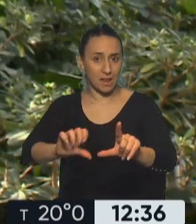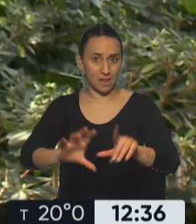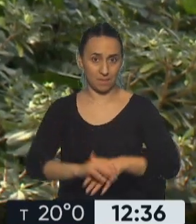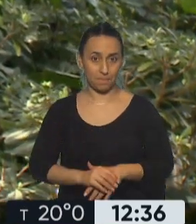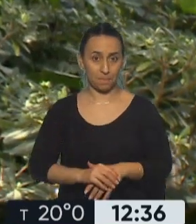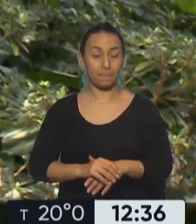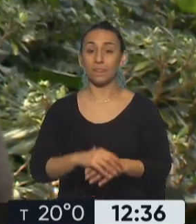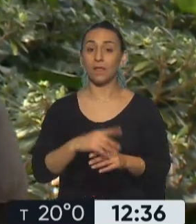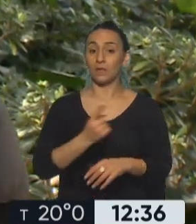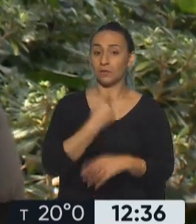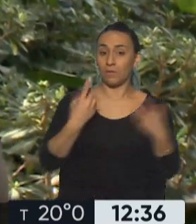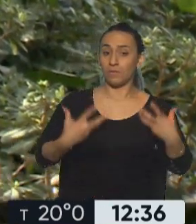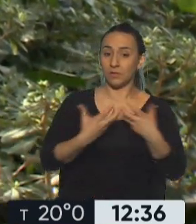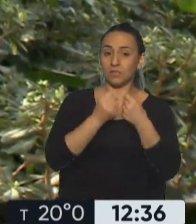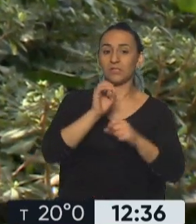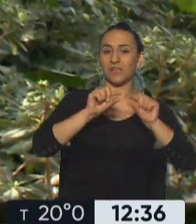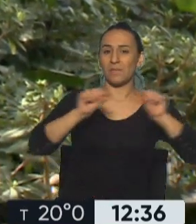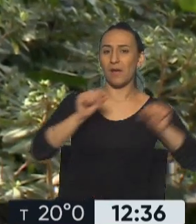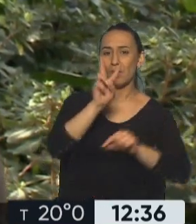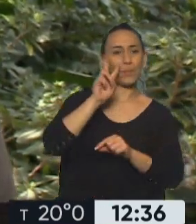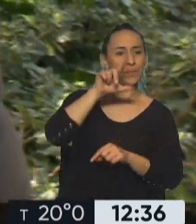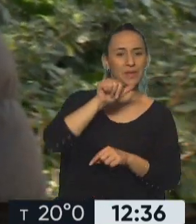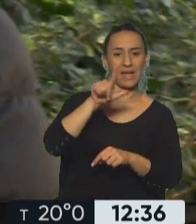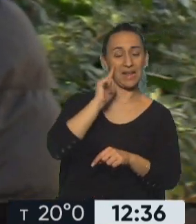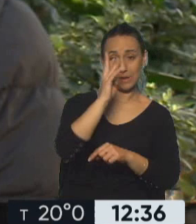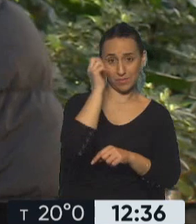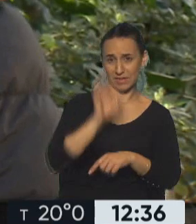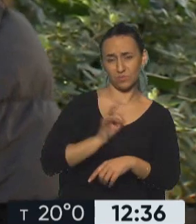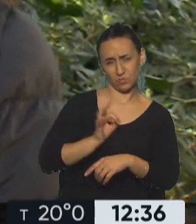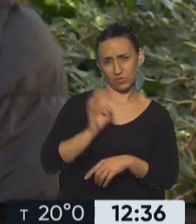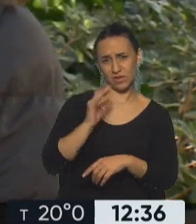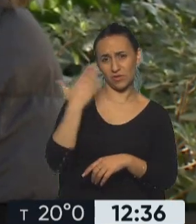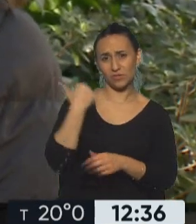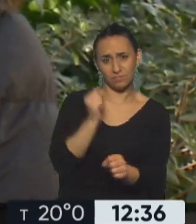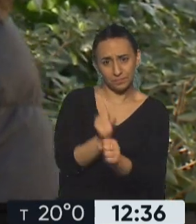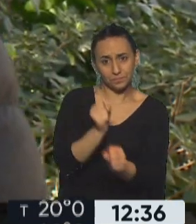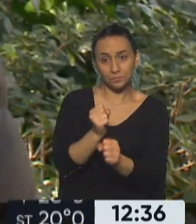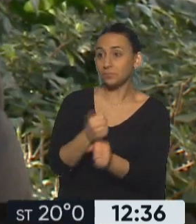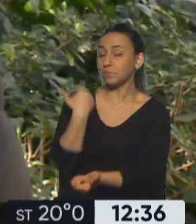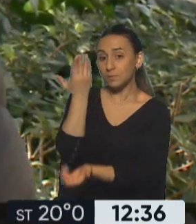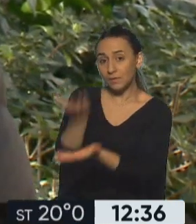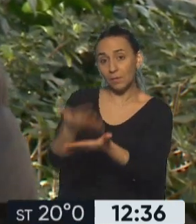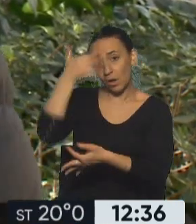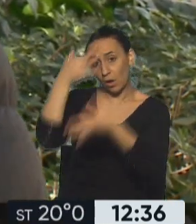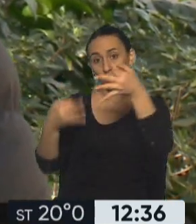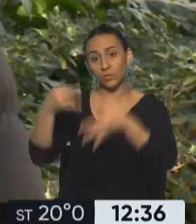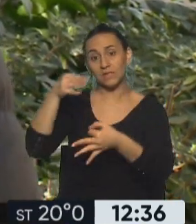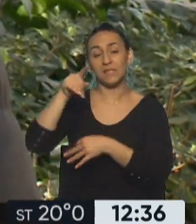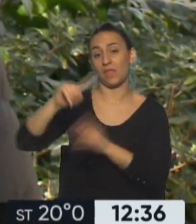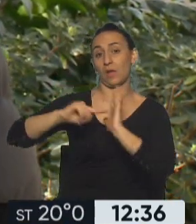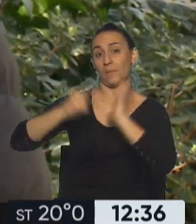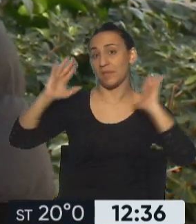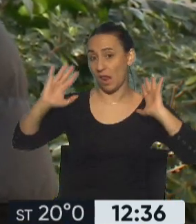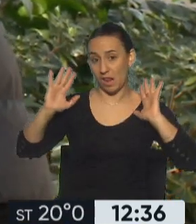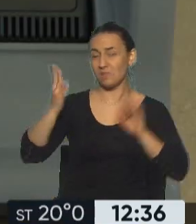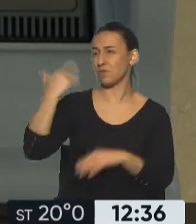Nosotros desde la Fundación Vía Libre venimos trabajando este tema hace muchos años y presentamos una acción cautelar ante la justicia de la Ciudad Autónoma de Buenos Aires a